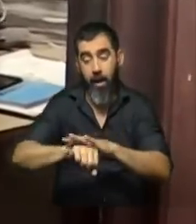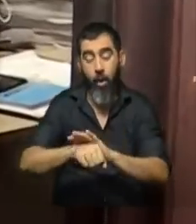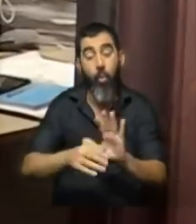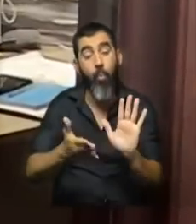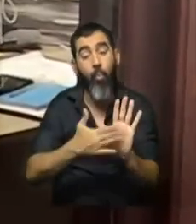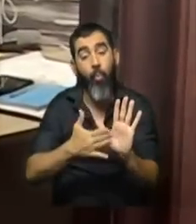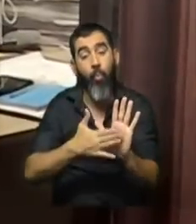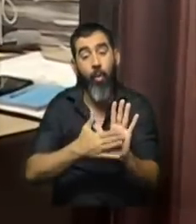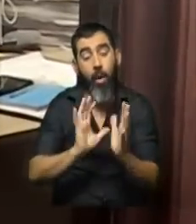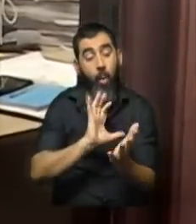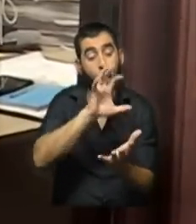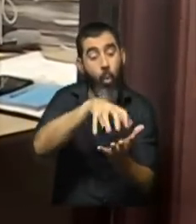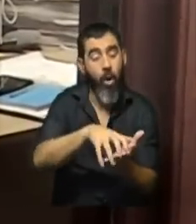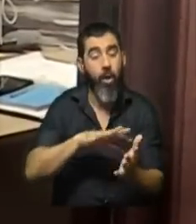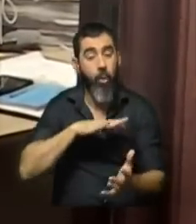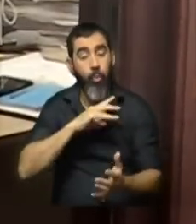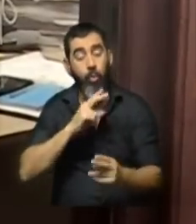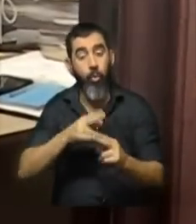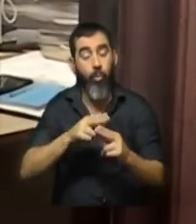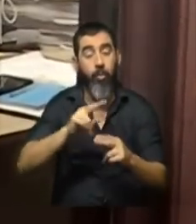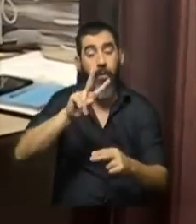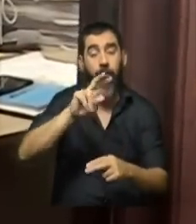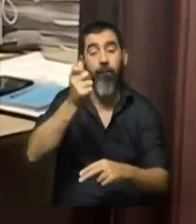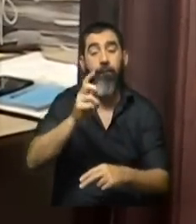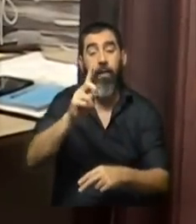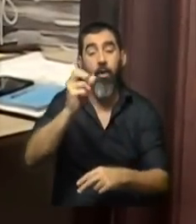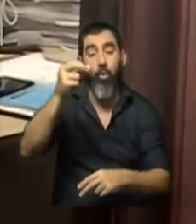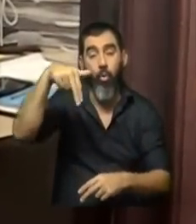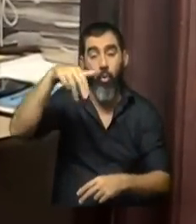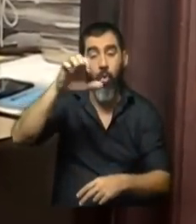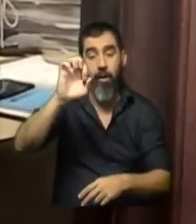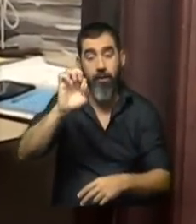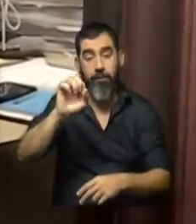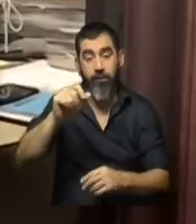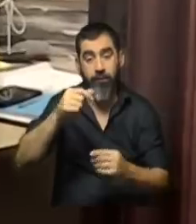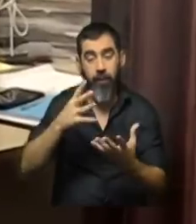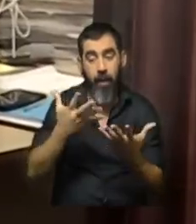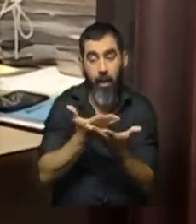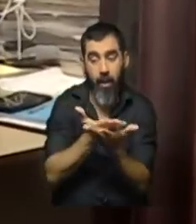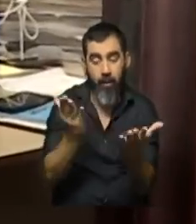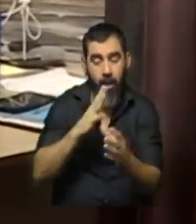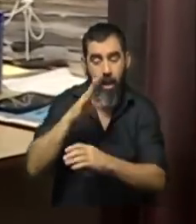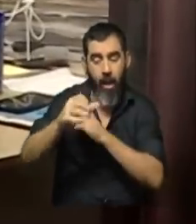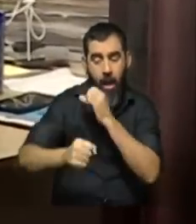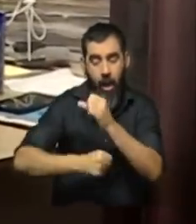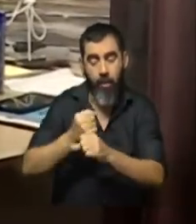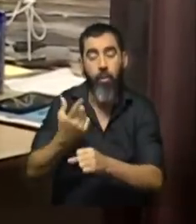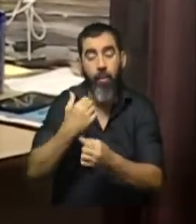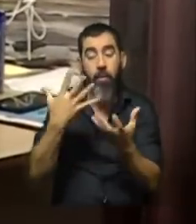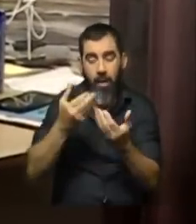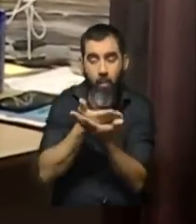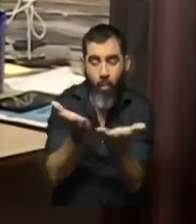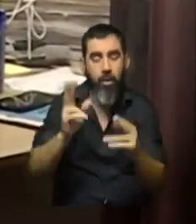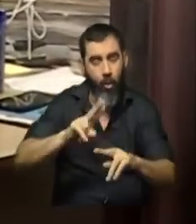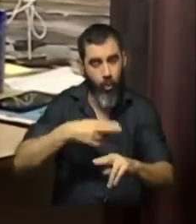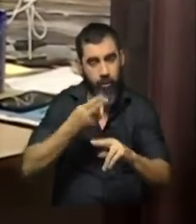que existió un centro clandestino denominado de los vagones, que se ha invisibilizado con el correr de los años, pero nosotros queremos establecer